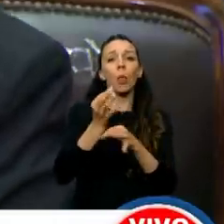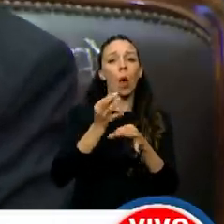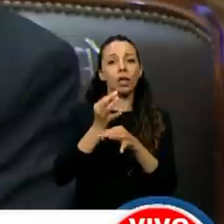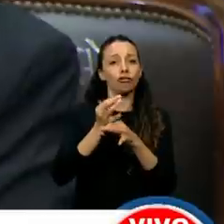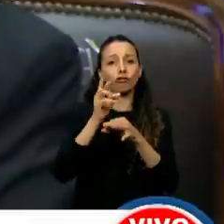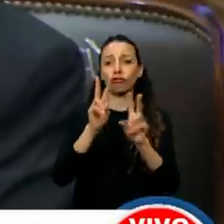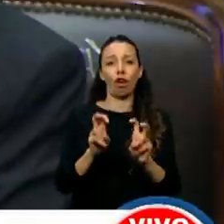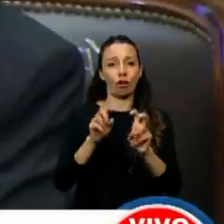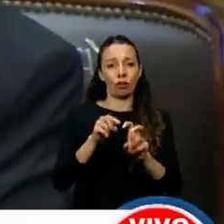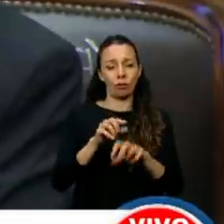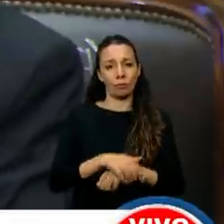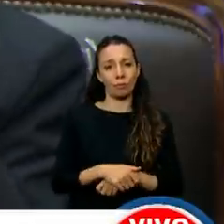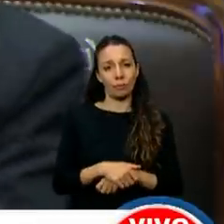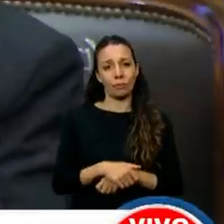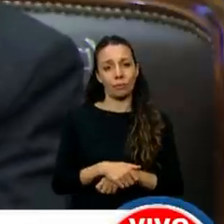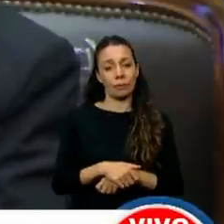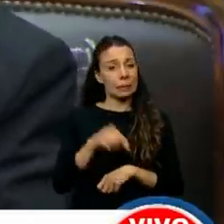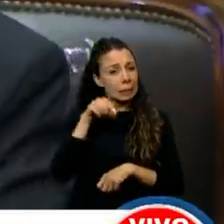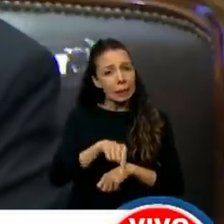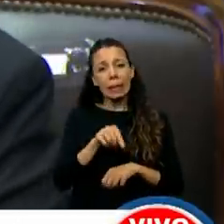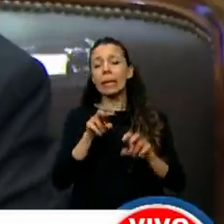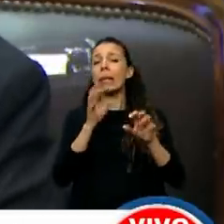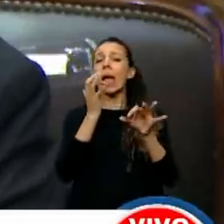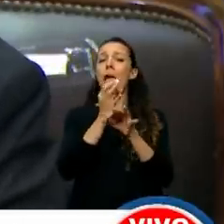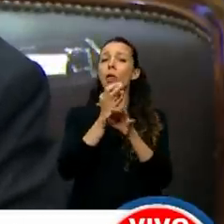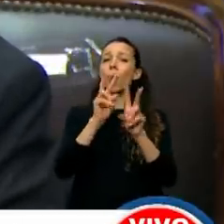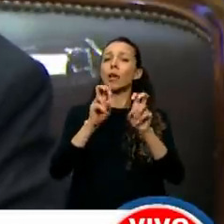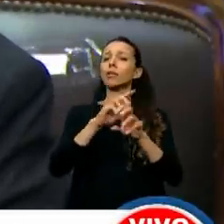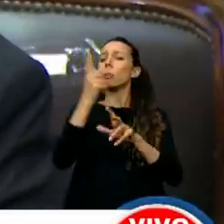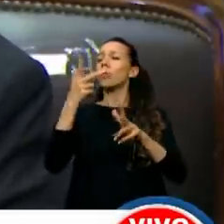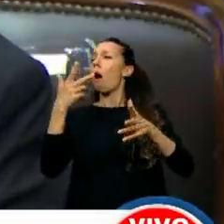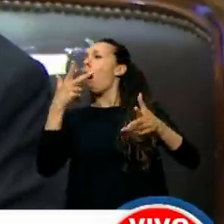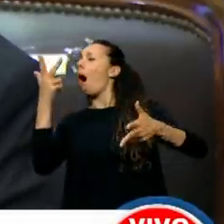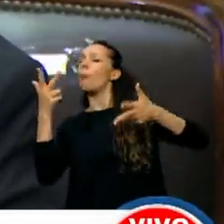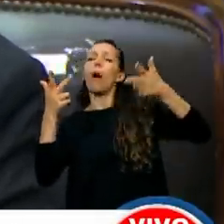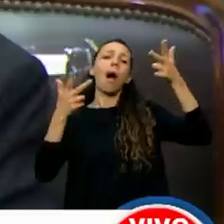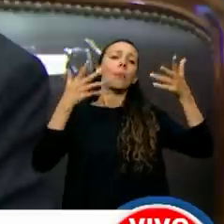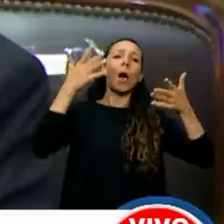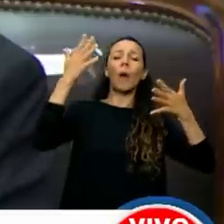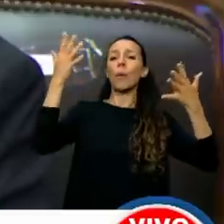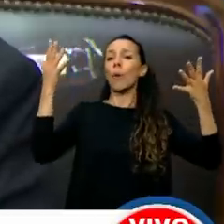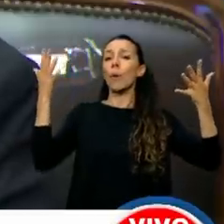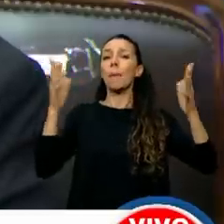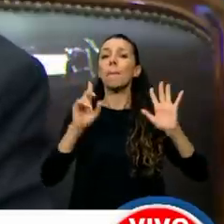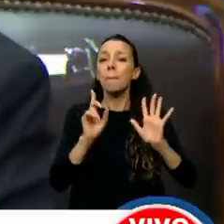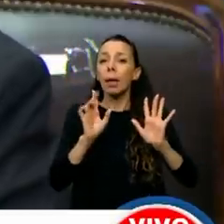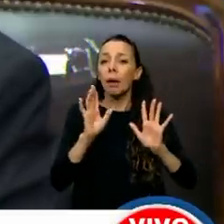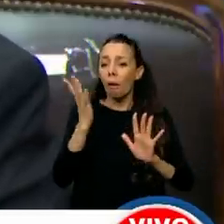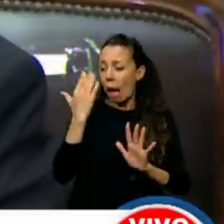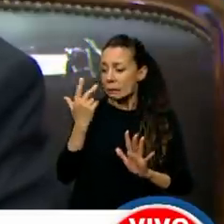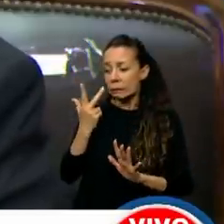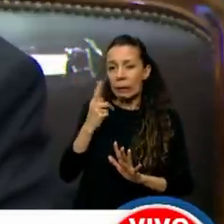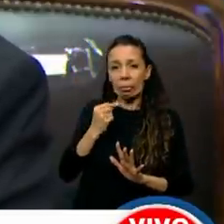una educación de la que se hacen grandes discursos elocuentes pero estamos desde hace tres días